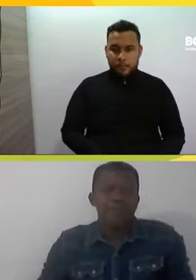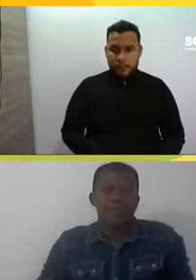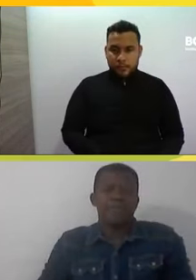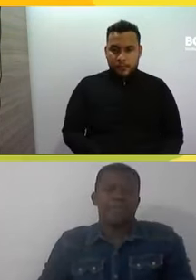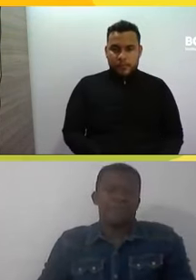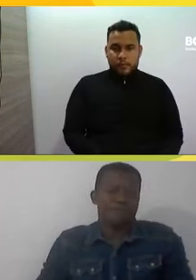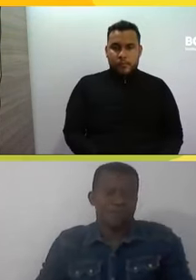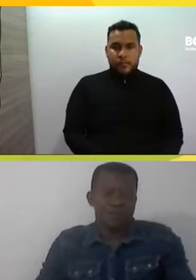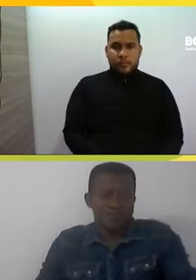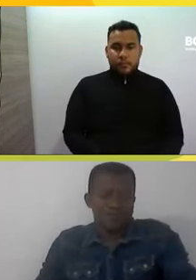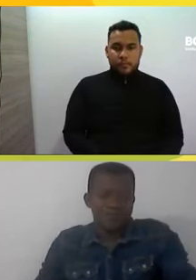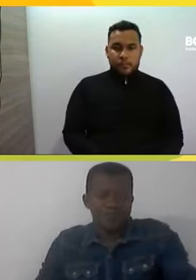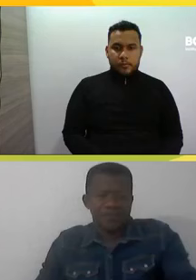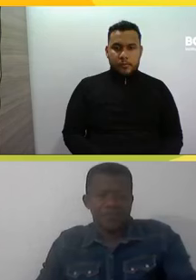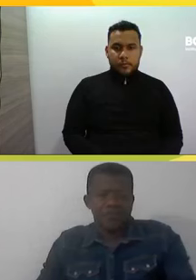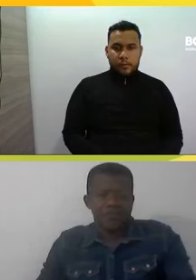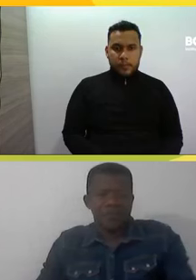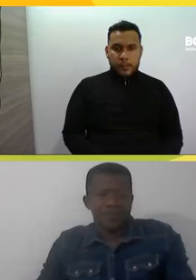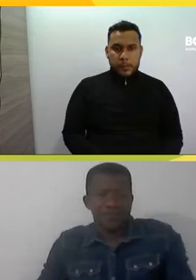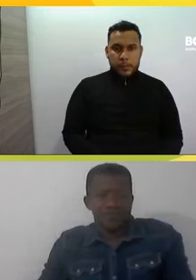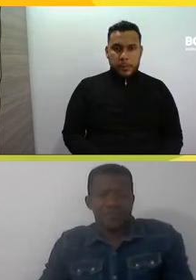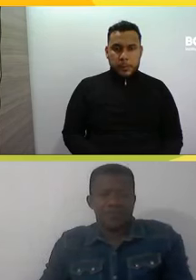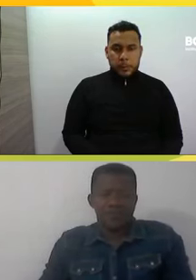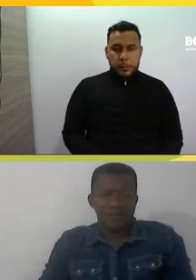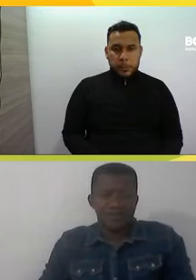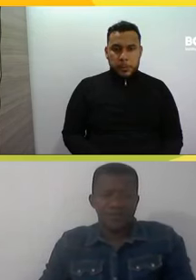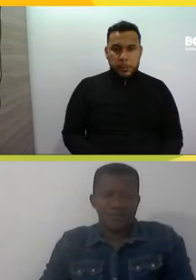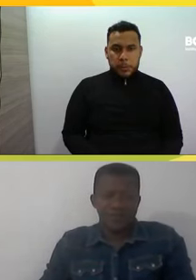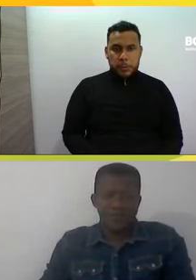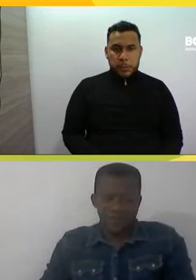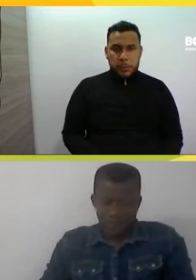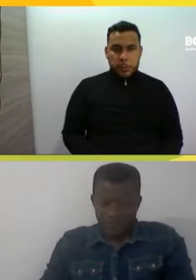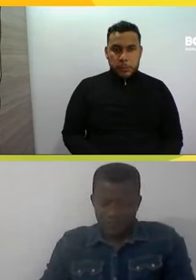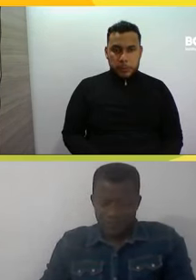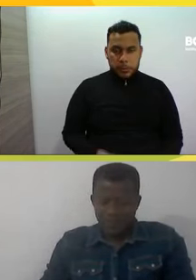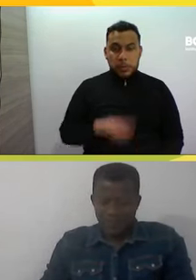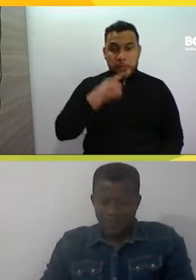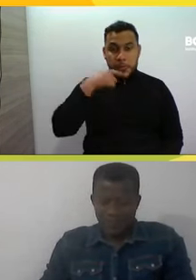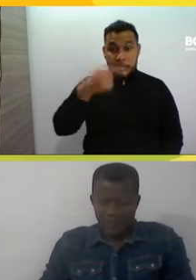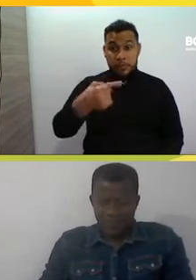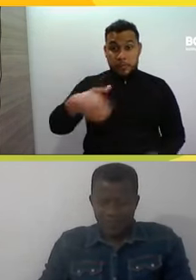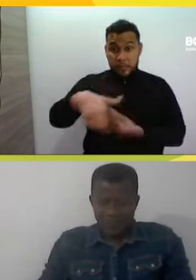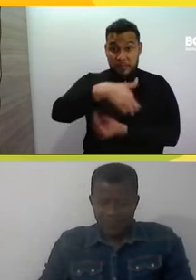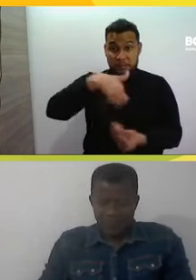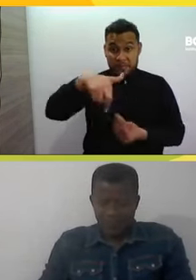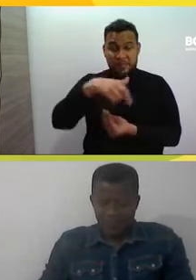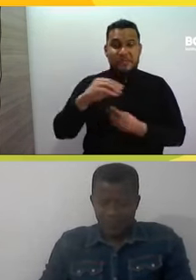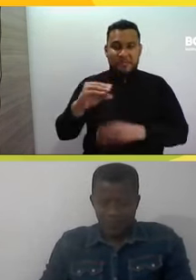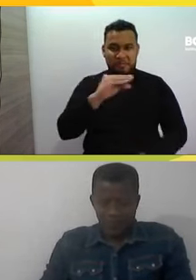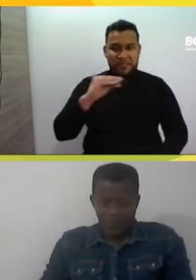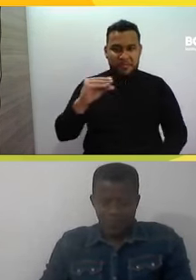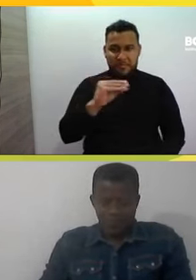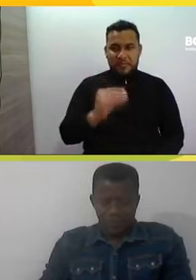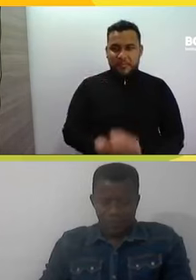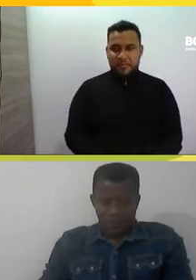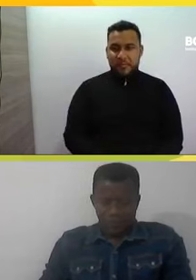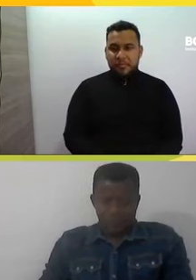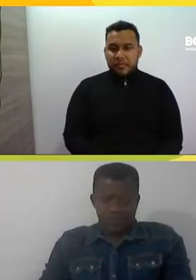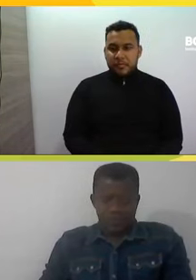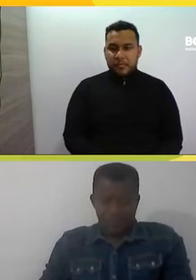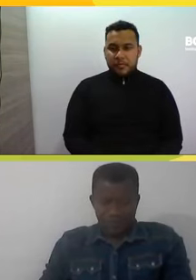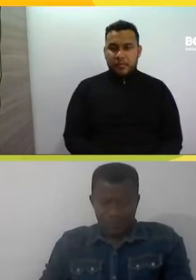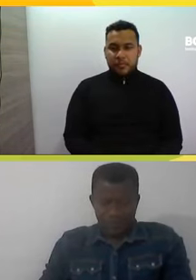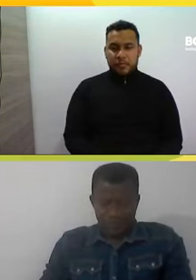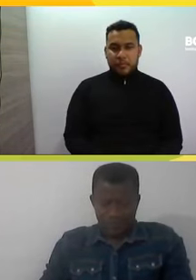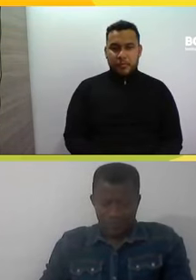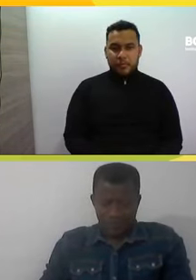Anglasia. Anglasia, lengua aripalenque, sean grande, usulú angandísimo de toma gente que hasta aquí